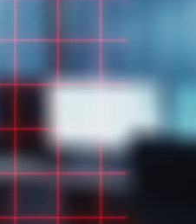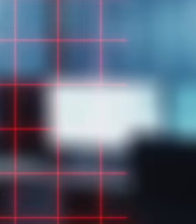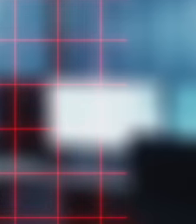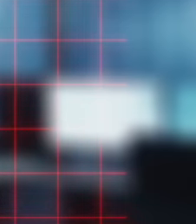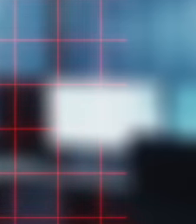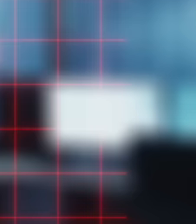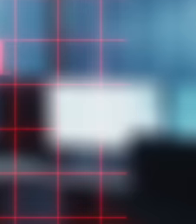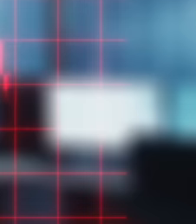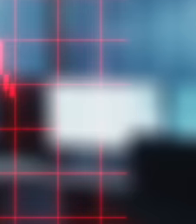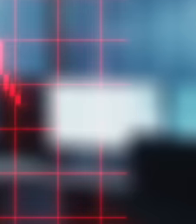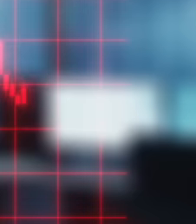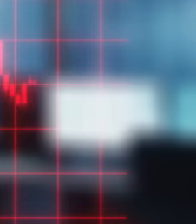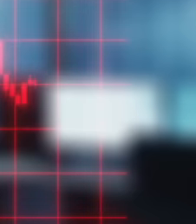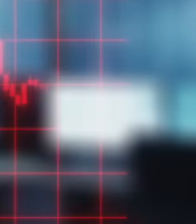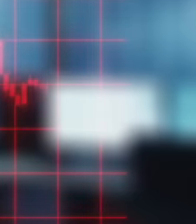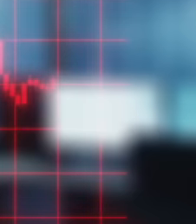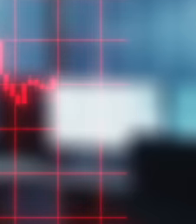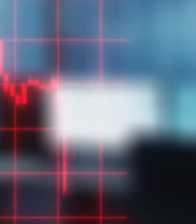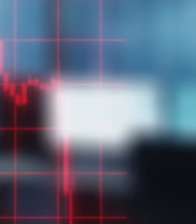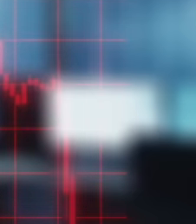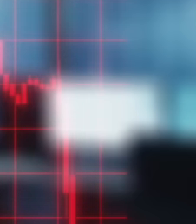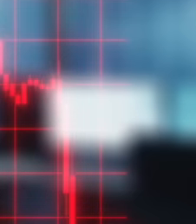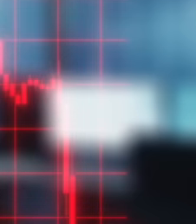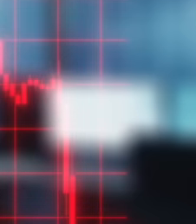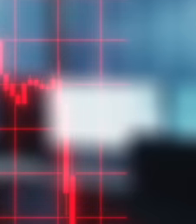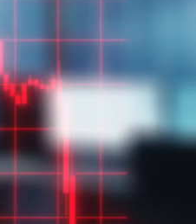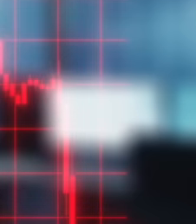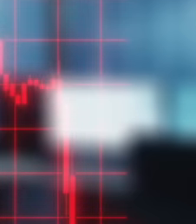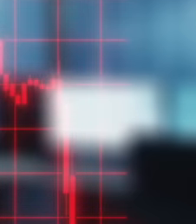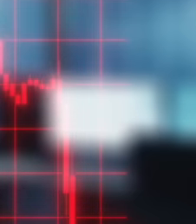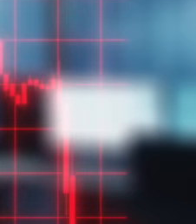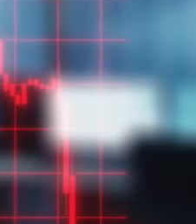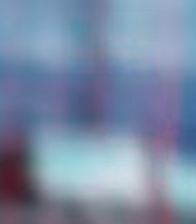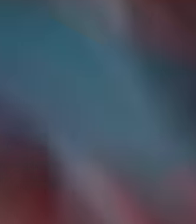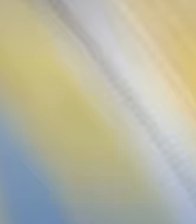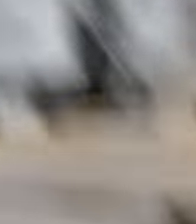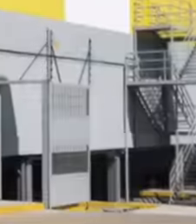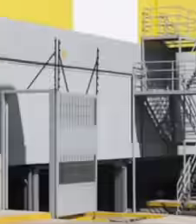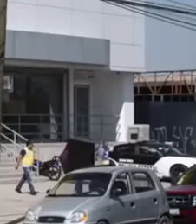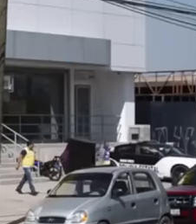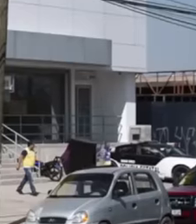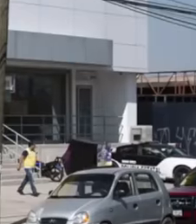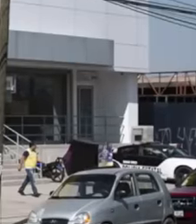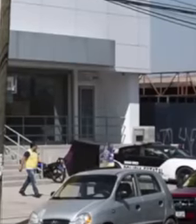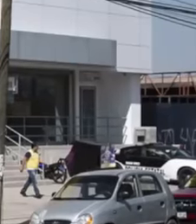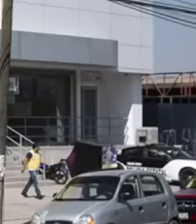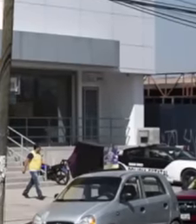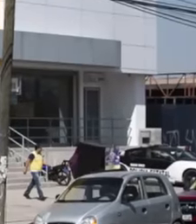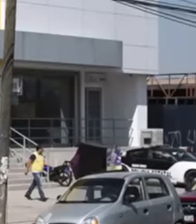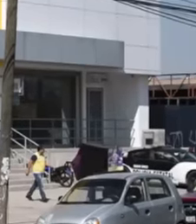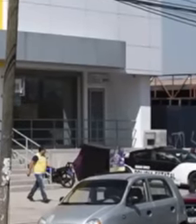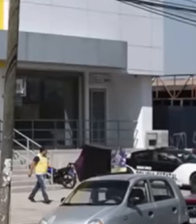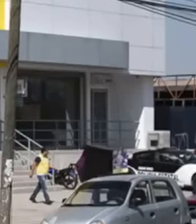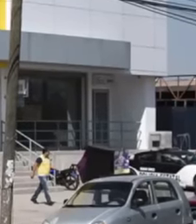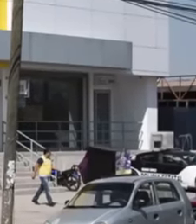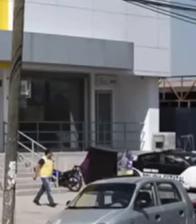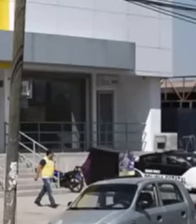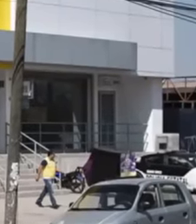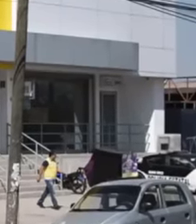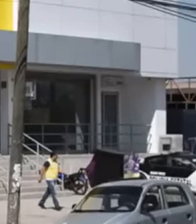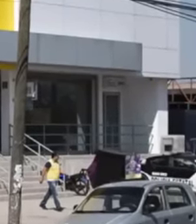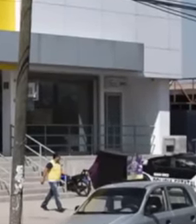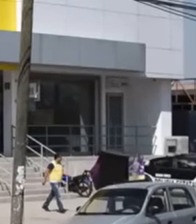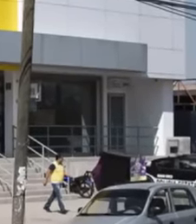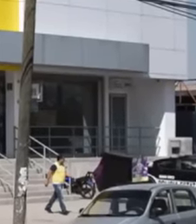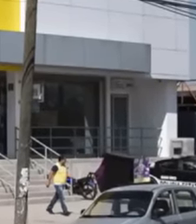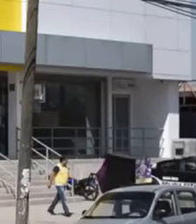más bajo desde marzo del 2023. Con esto, Grupo Elektra está caminando sobre